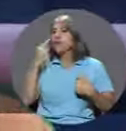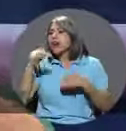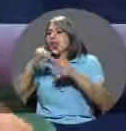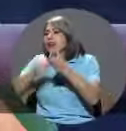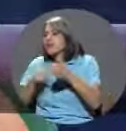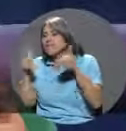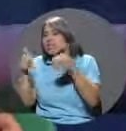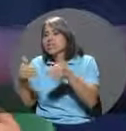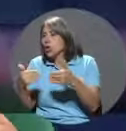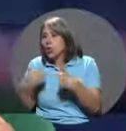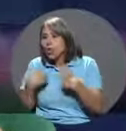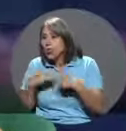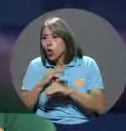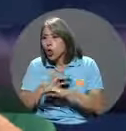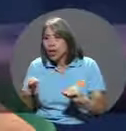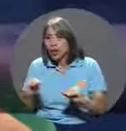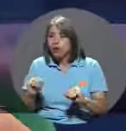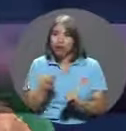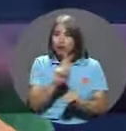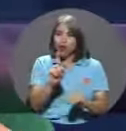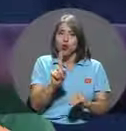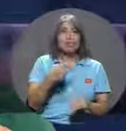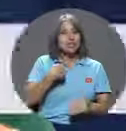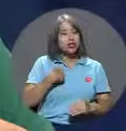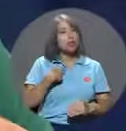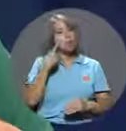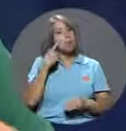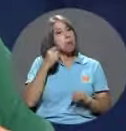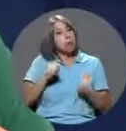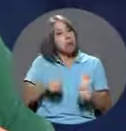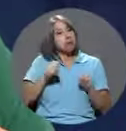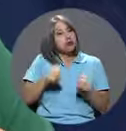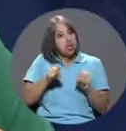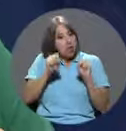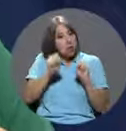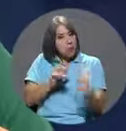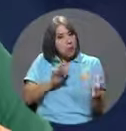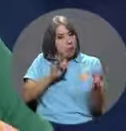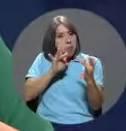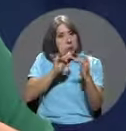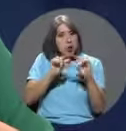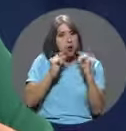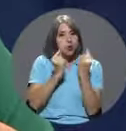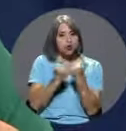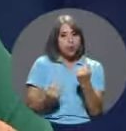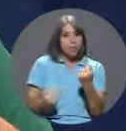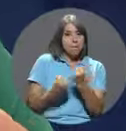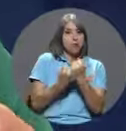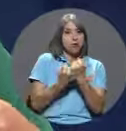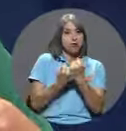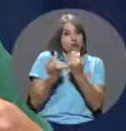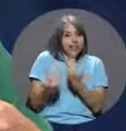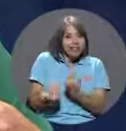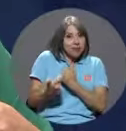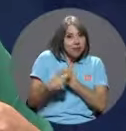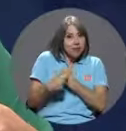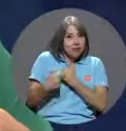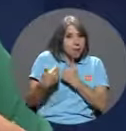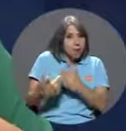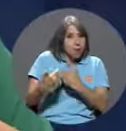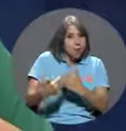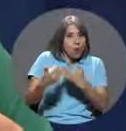me doy esa posibilidad de acceder a las fuentes de apoyo y me doy esa posibilidad de dar el tiempo